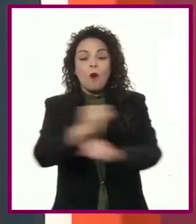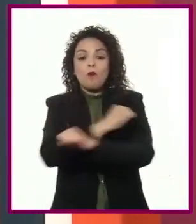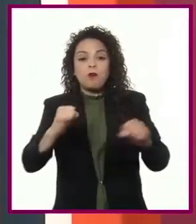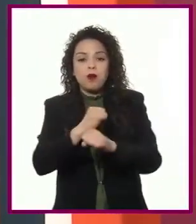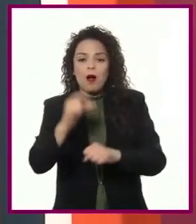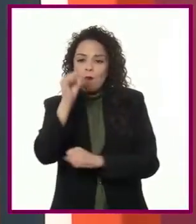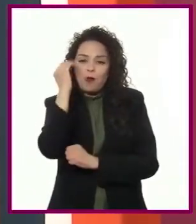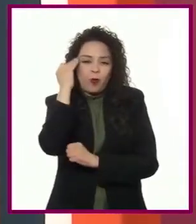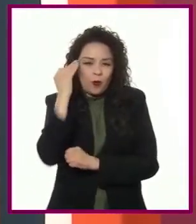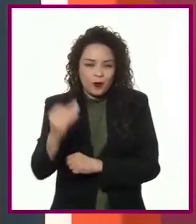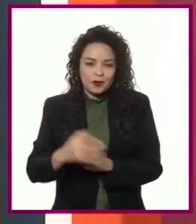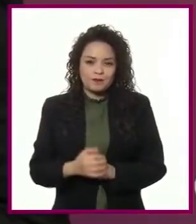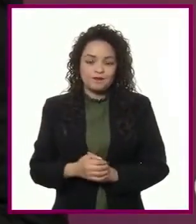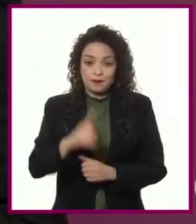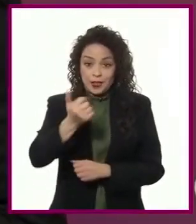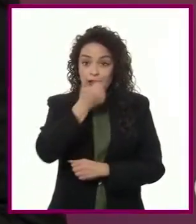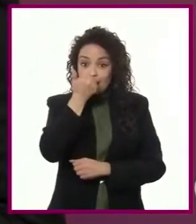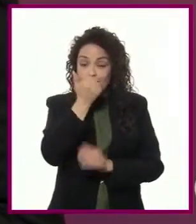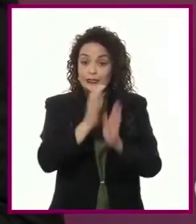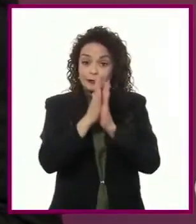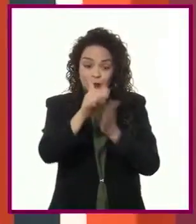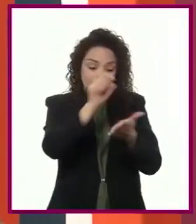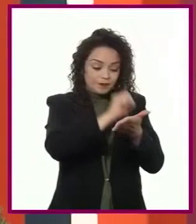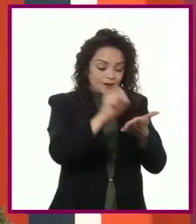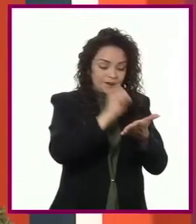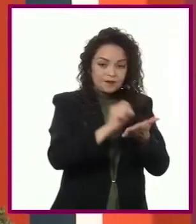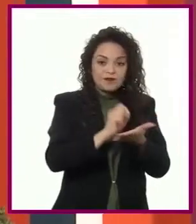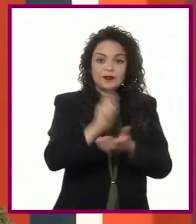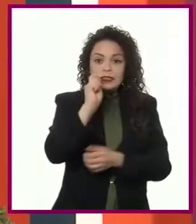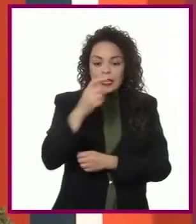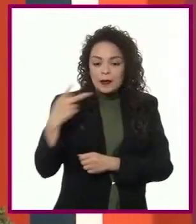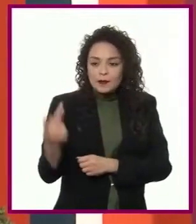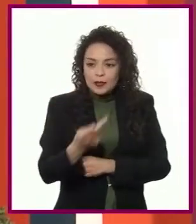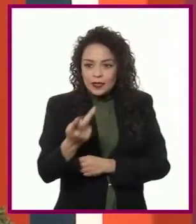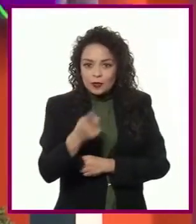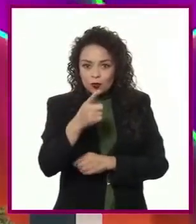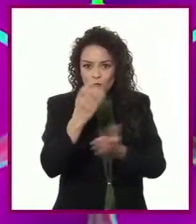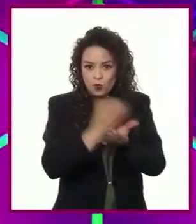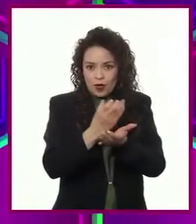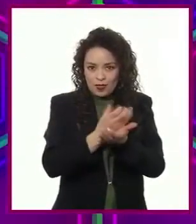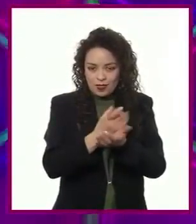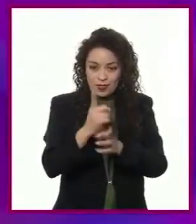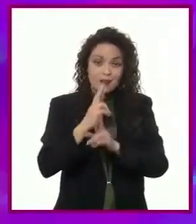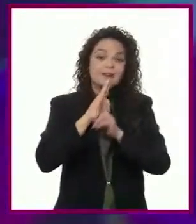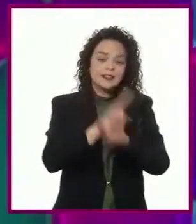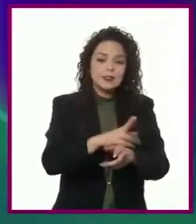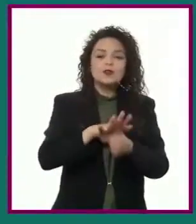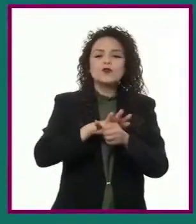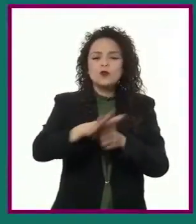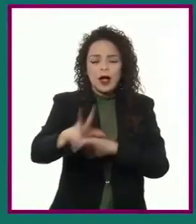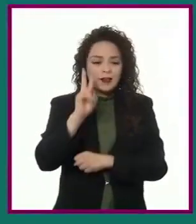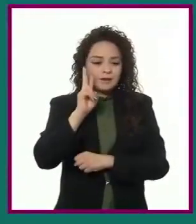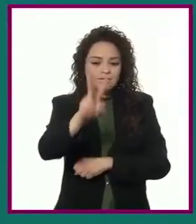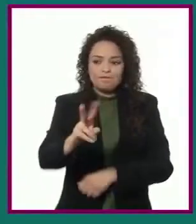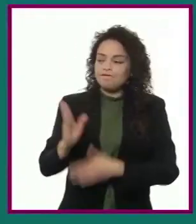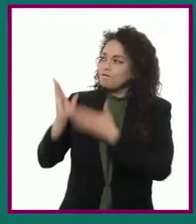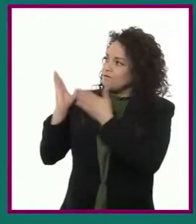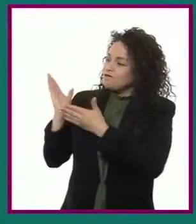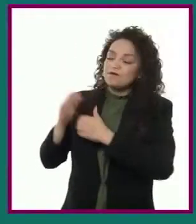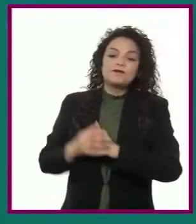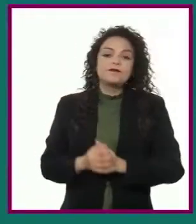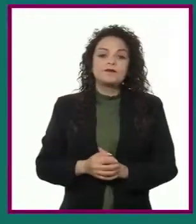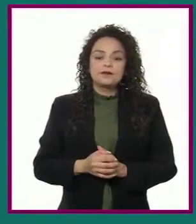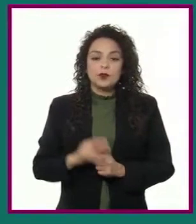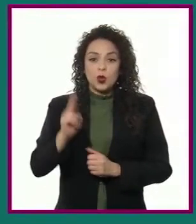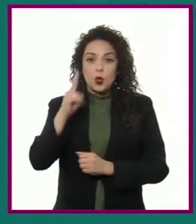nos ven desde casa, anoten las siguientes preguntas en su cuaderno y respóndanlas. Las preguntas son: ¿crees que